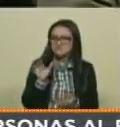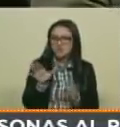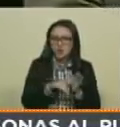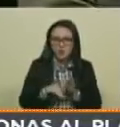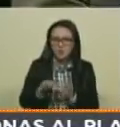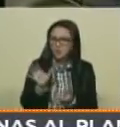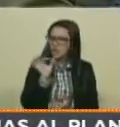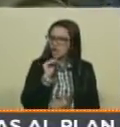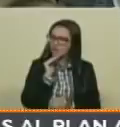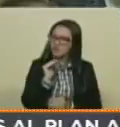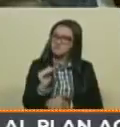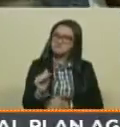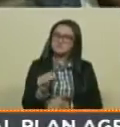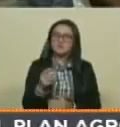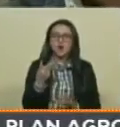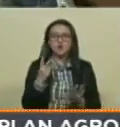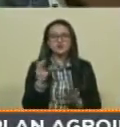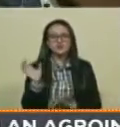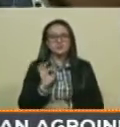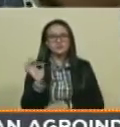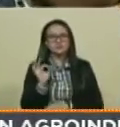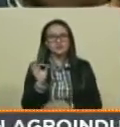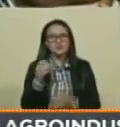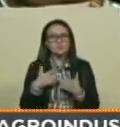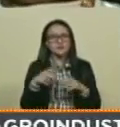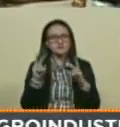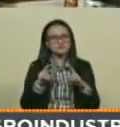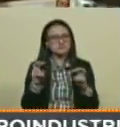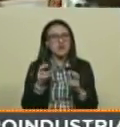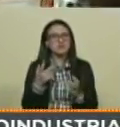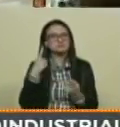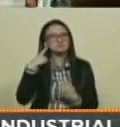al 80% de las empresas que estaban investigadas.